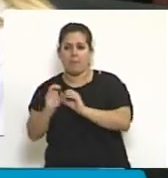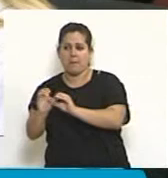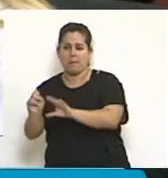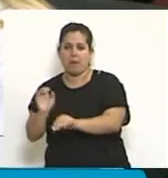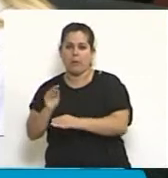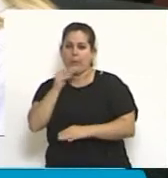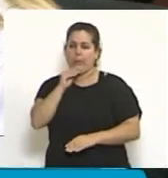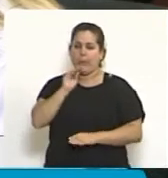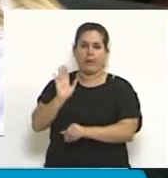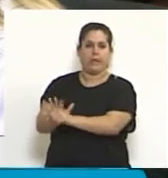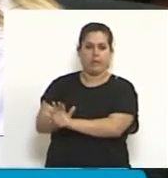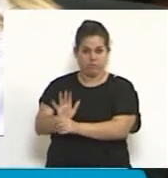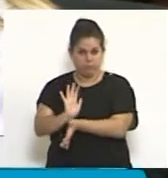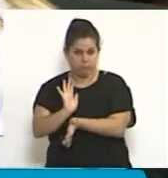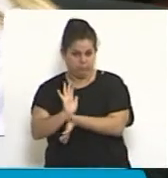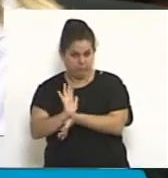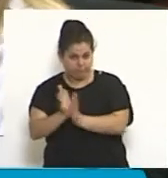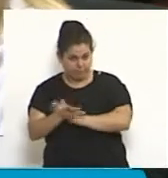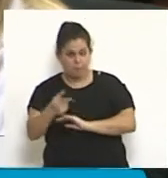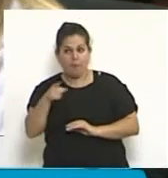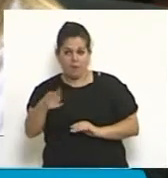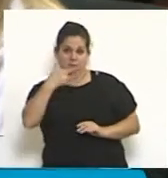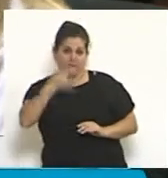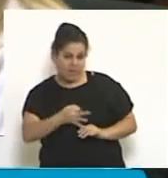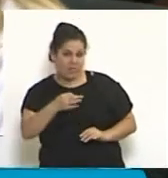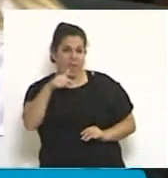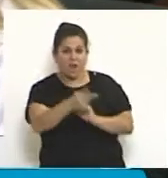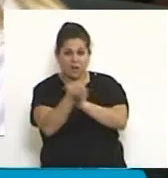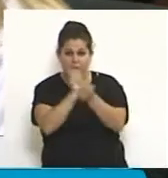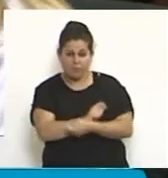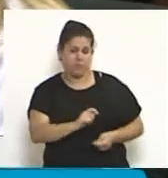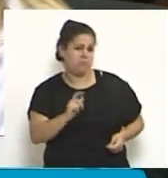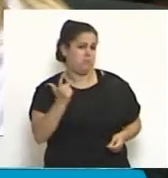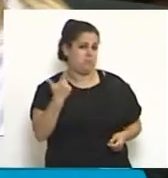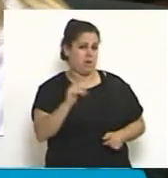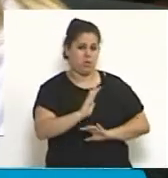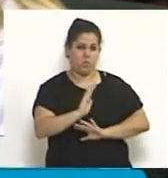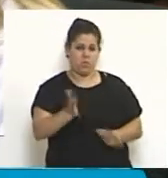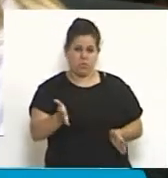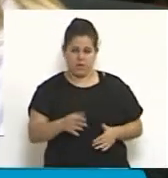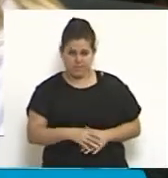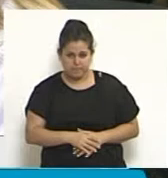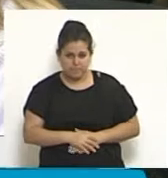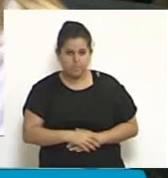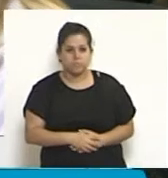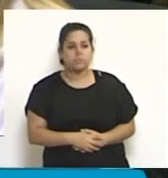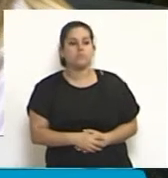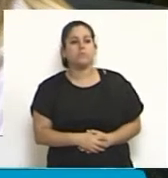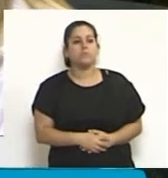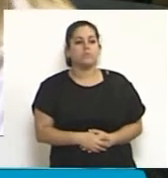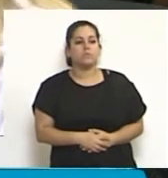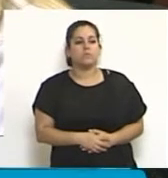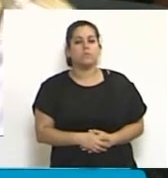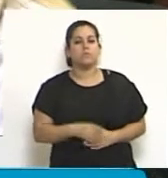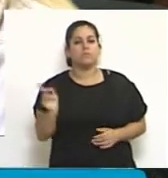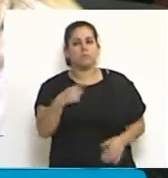emparchamiento de los modelos que tenemos, sobre los cuales la reforma no va a terminar incidiendo positivamente.